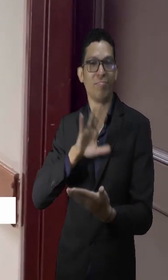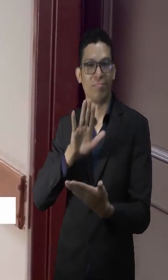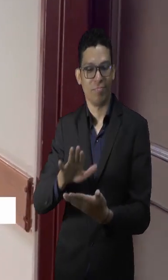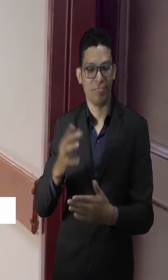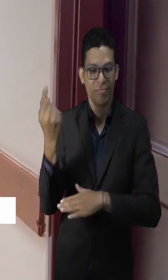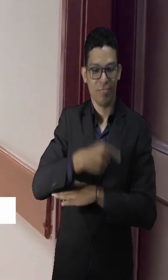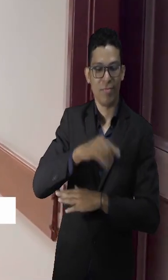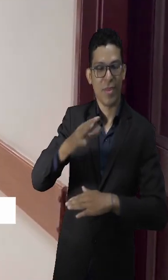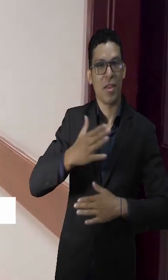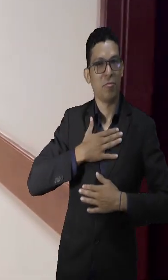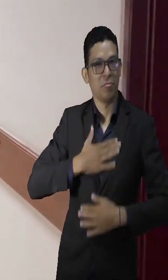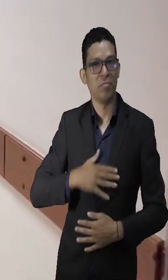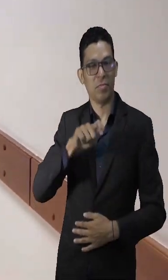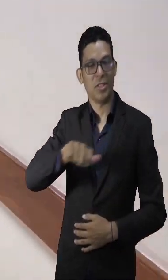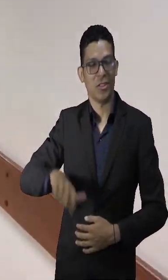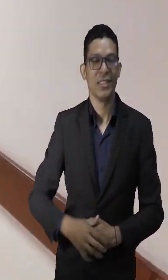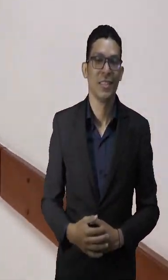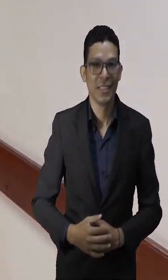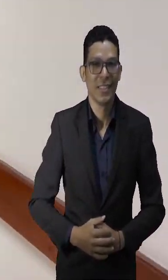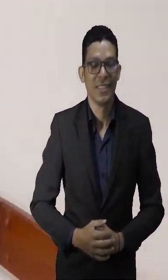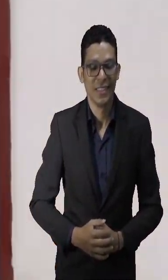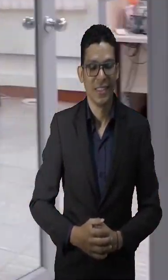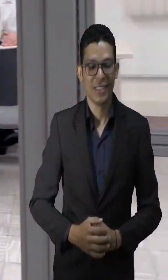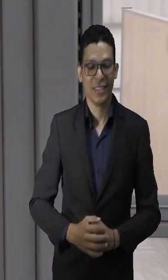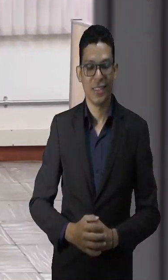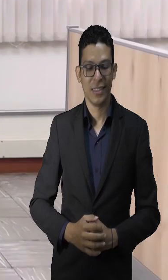la satisfacción al usuario.